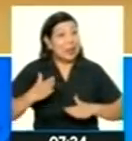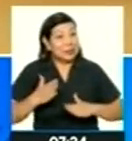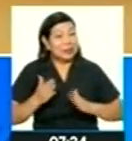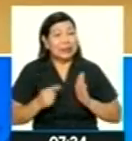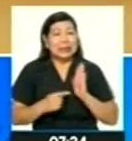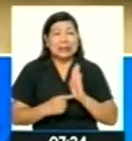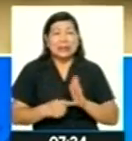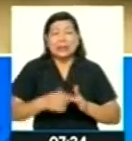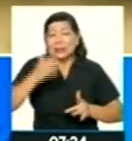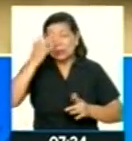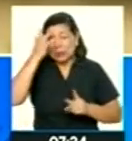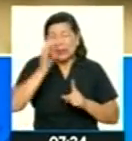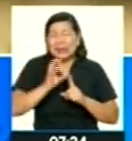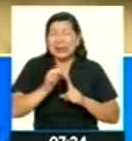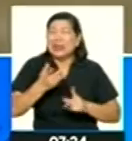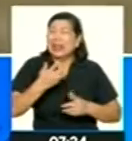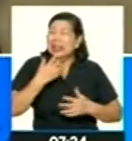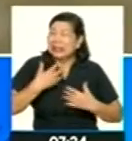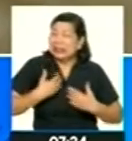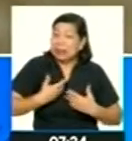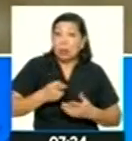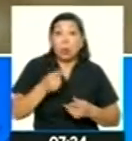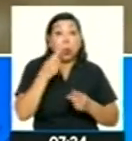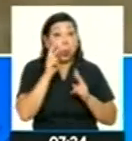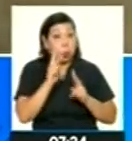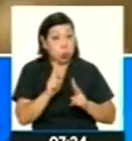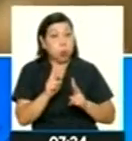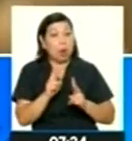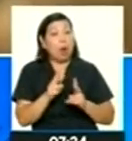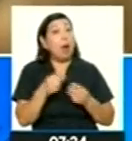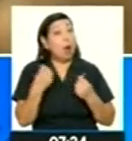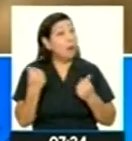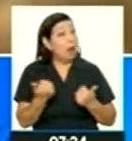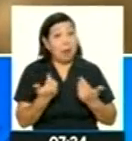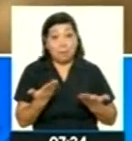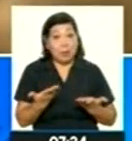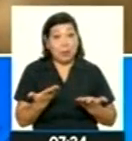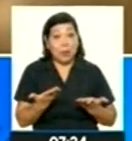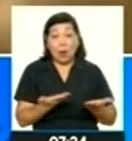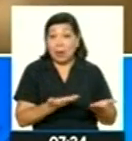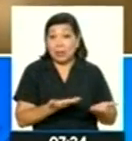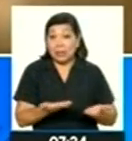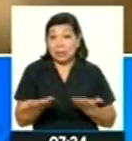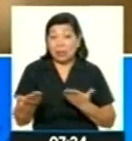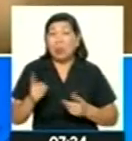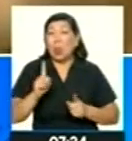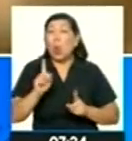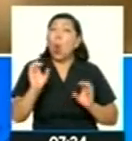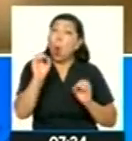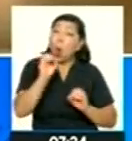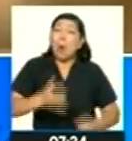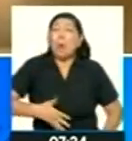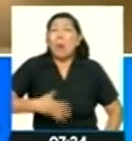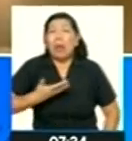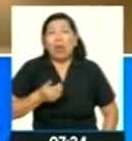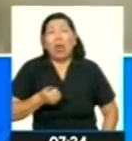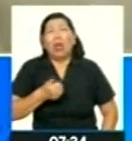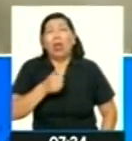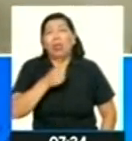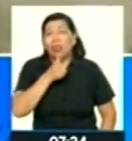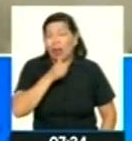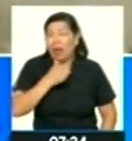aparece fiebre, malestar, hay que estar al tanto de signos de alarma, como es vómitos persistentes, dolor